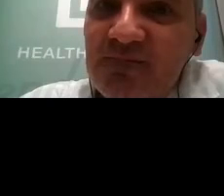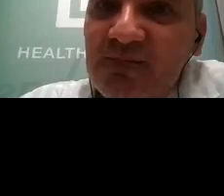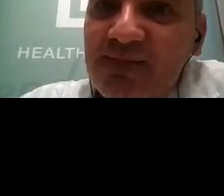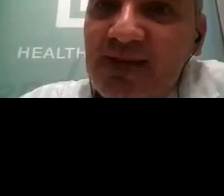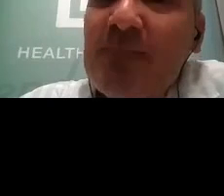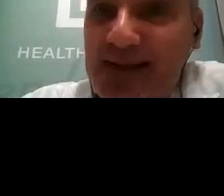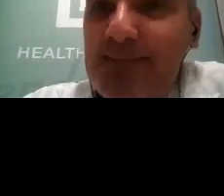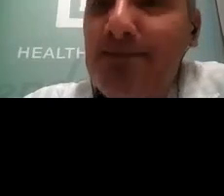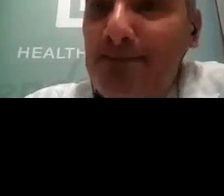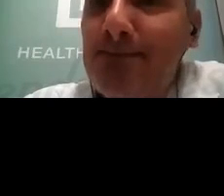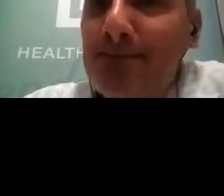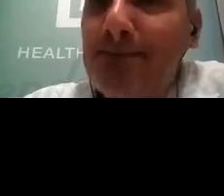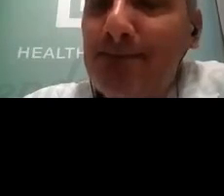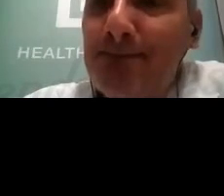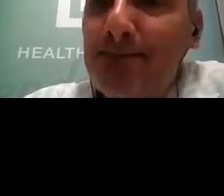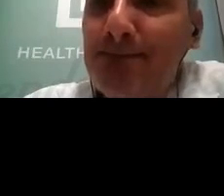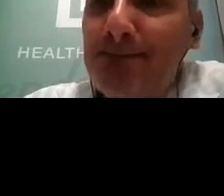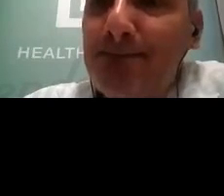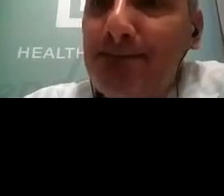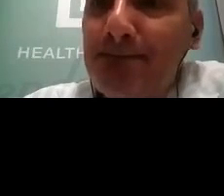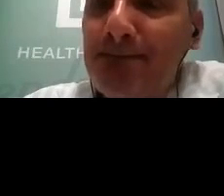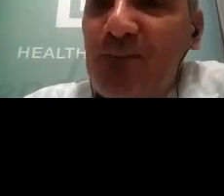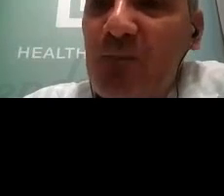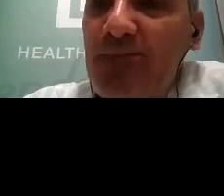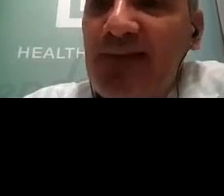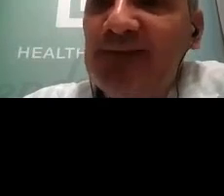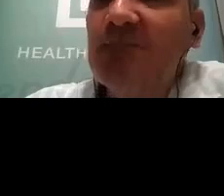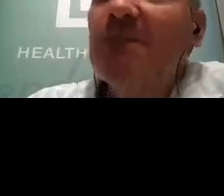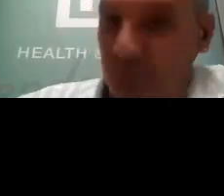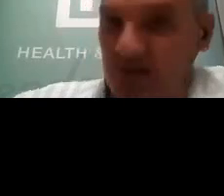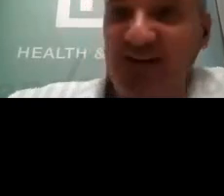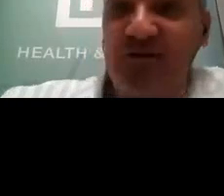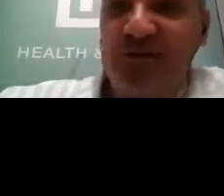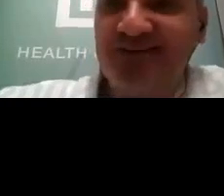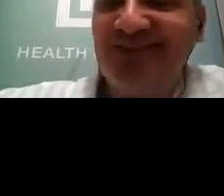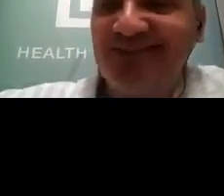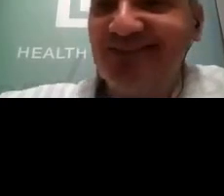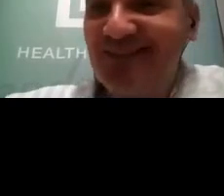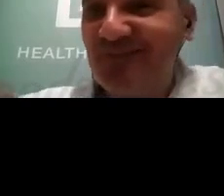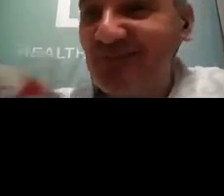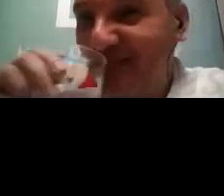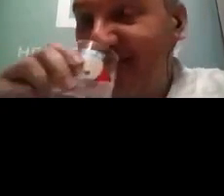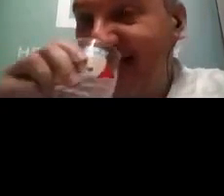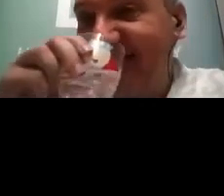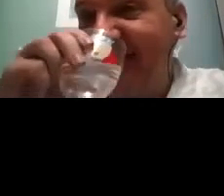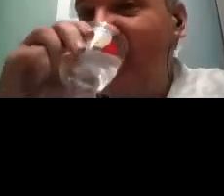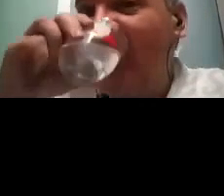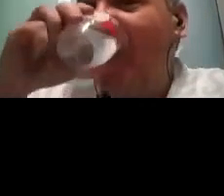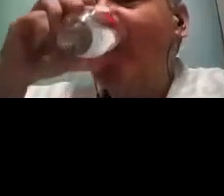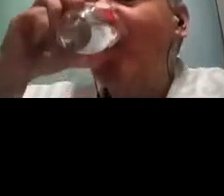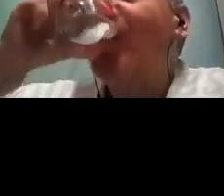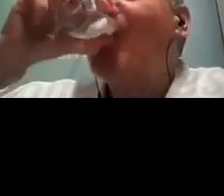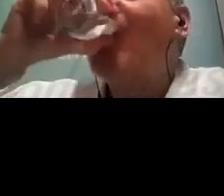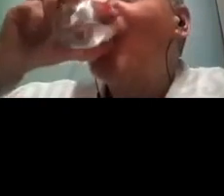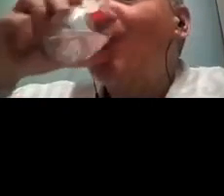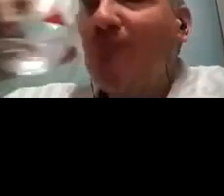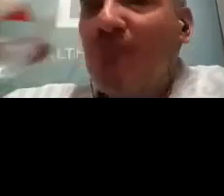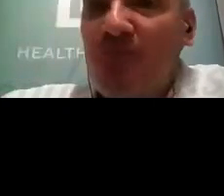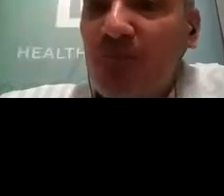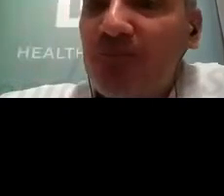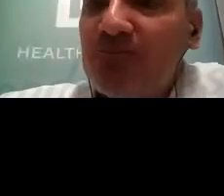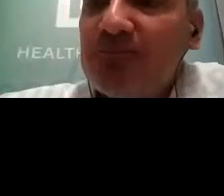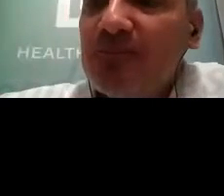apuntado y vale. las responderemos en el siguiente webinar para que haya intérprete, ¿vale? Que Perfecto. puedan enterarse de todo. Perfecto. ¿Vale? Así